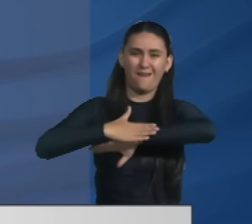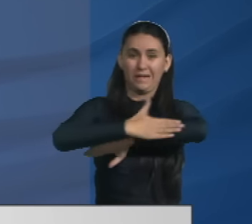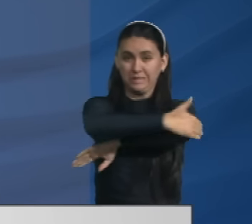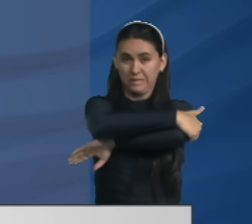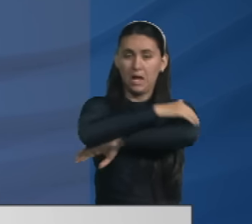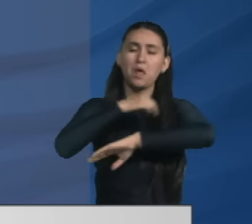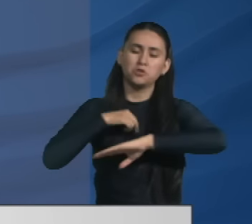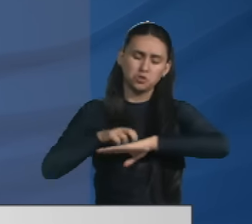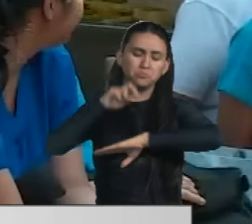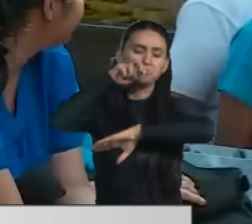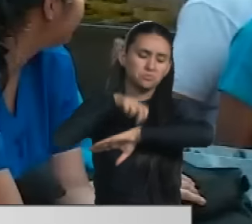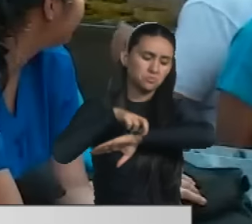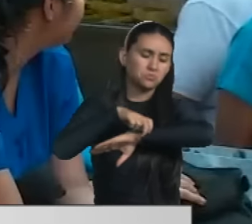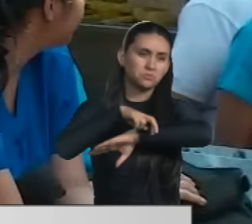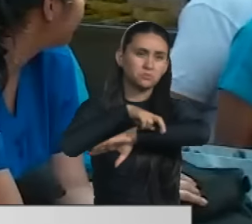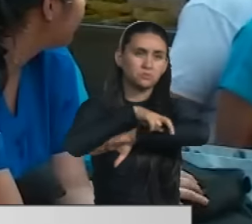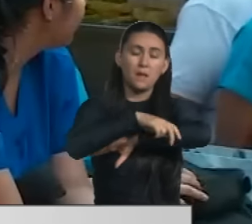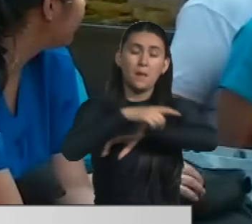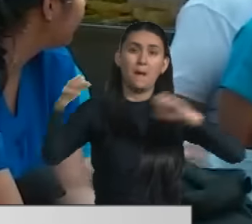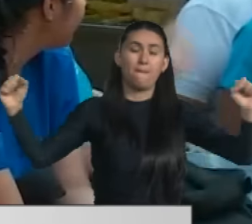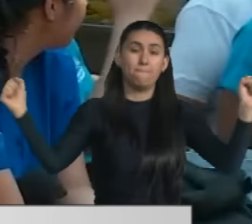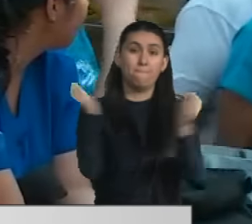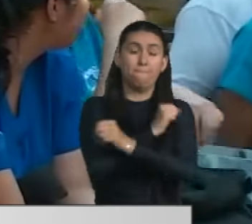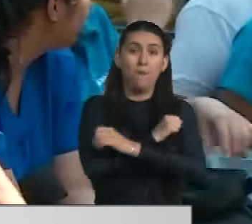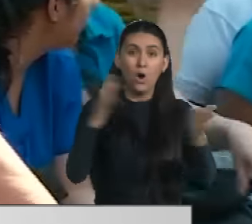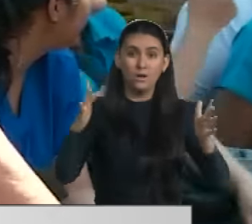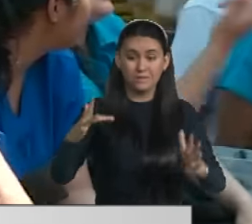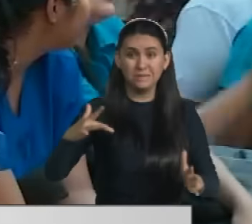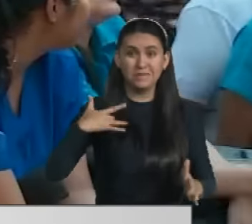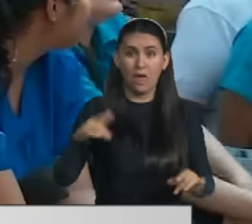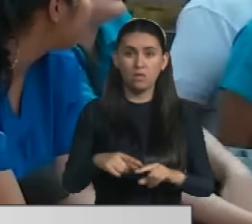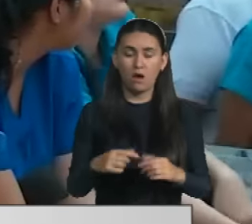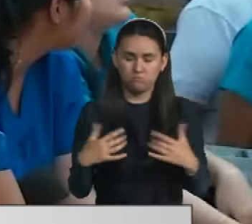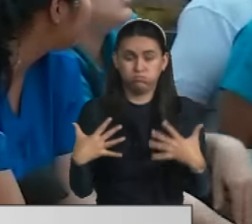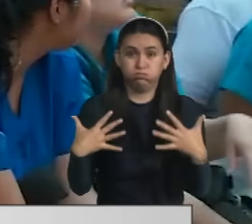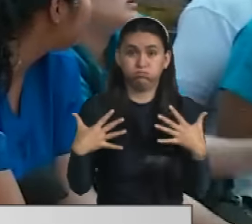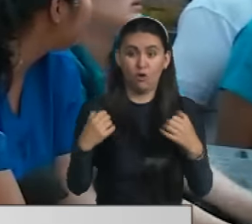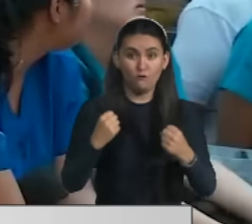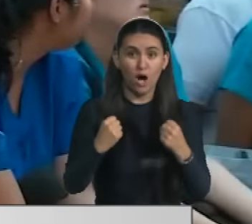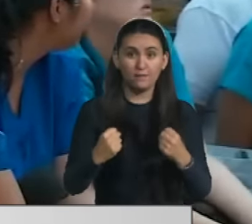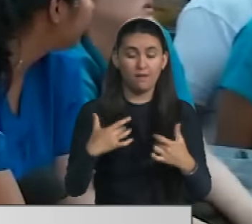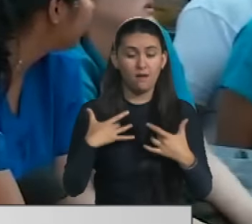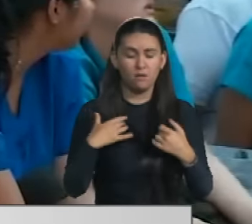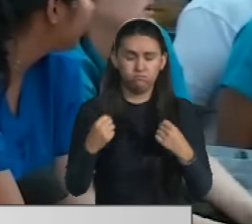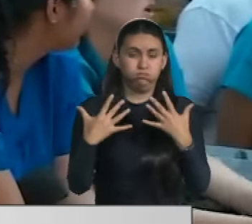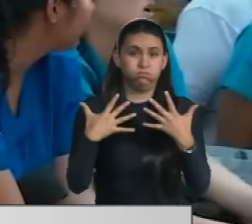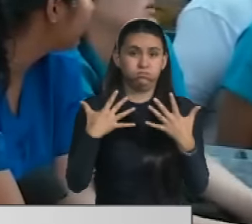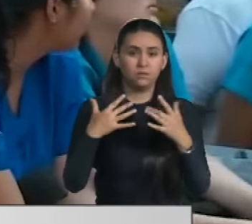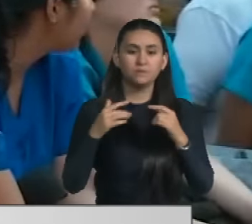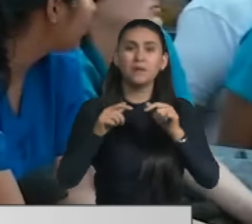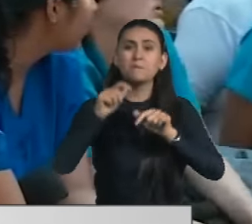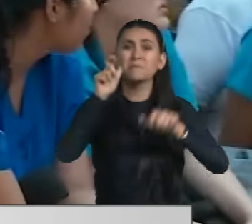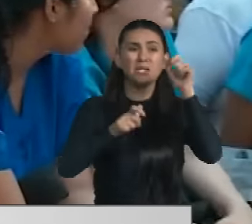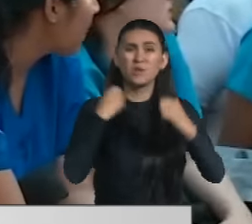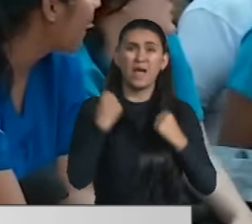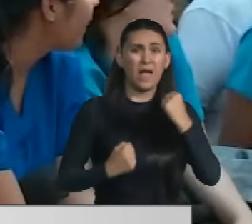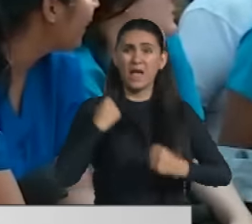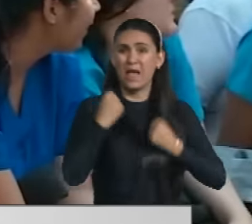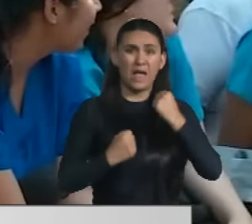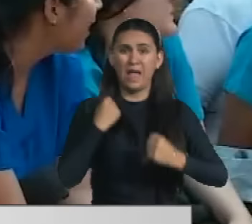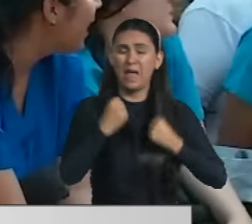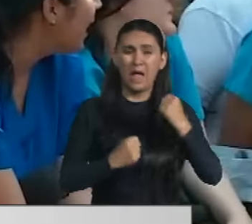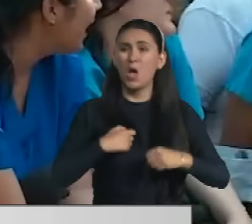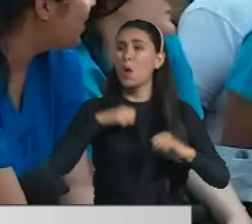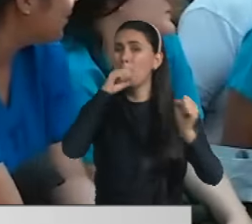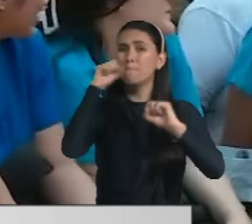bajarme de la panadería, explotó de una vez la bomba y se sintió el cimbronazo muy duro. Y la gente se echó a correr y todo el mundo dijo